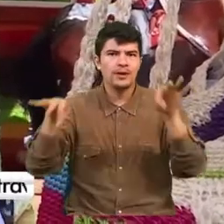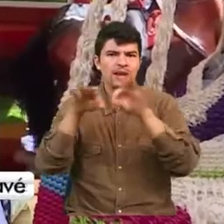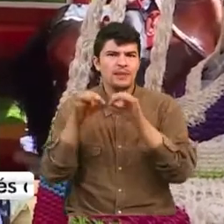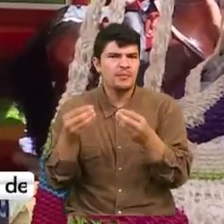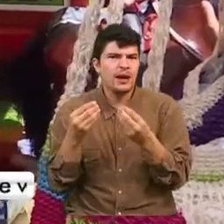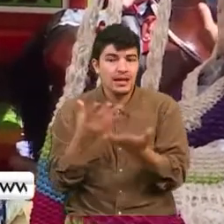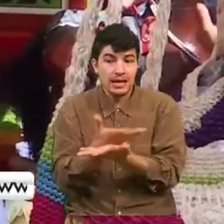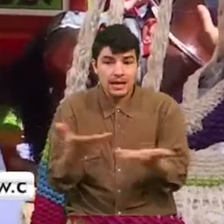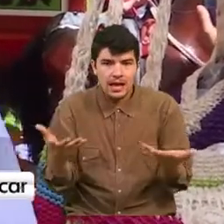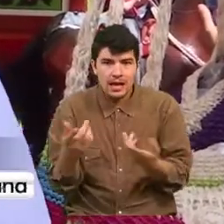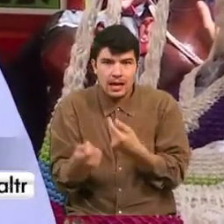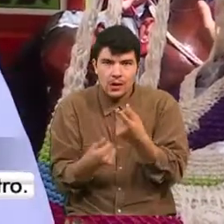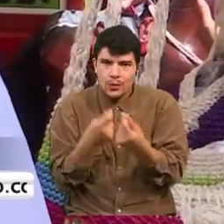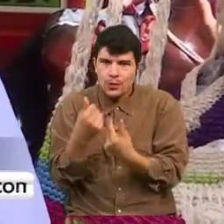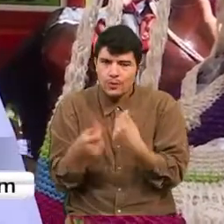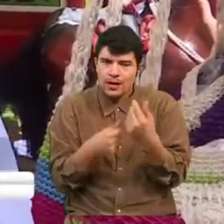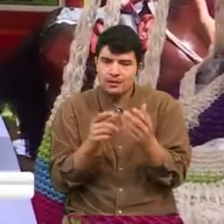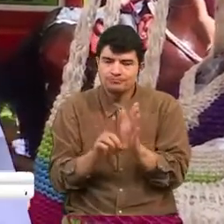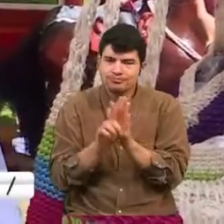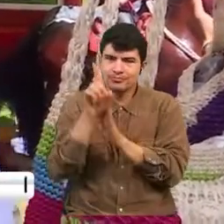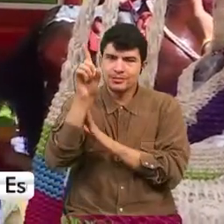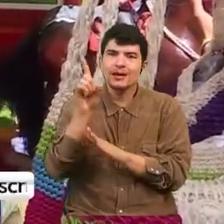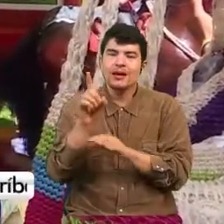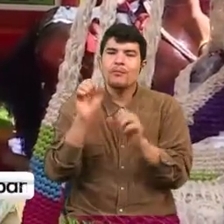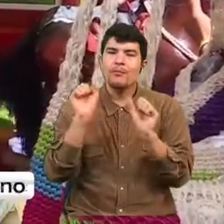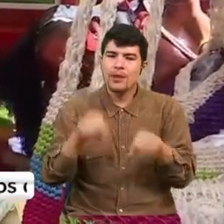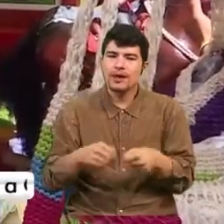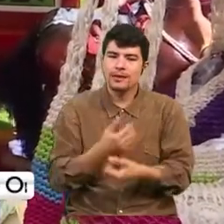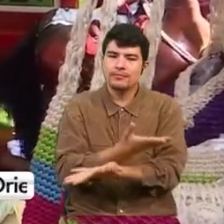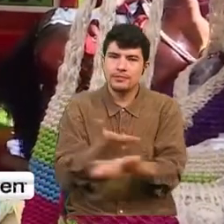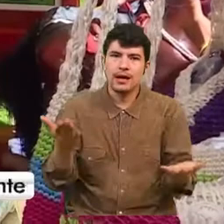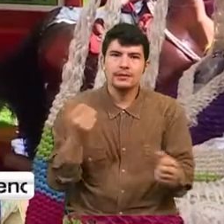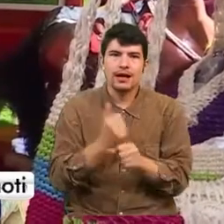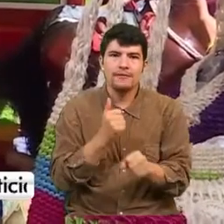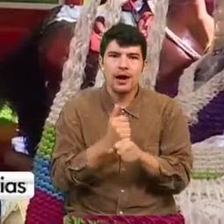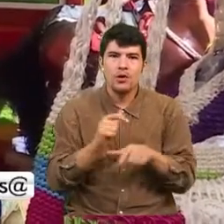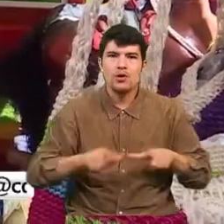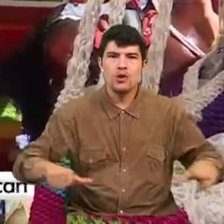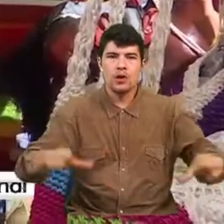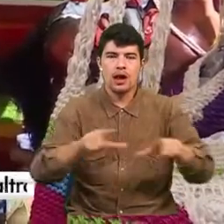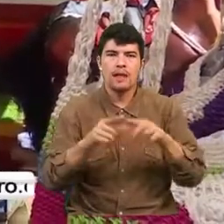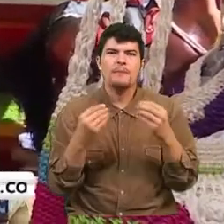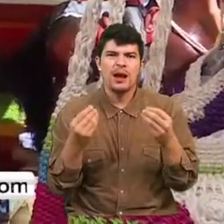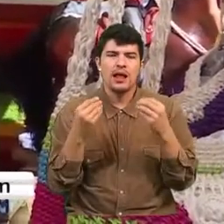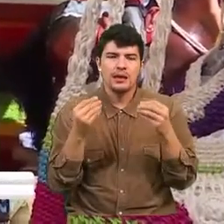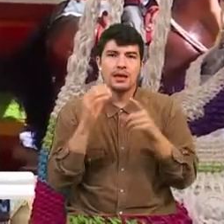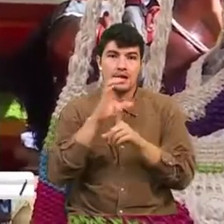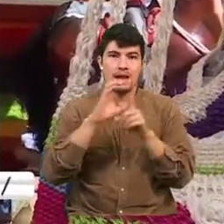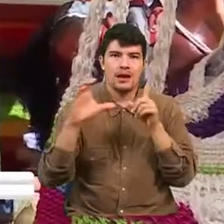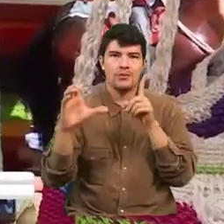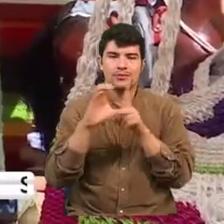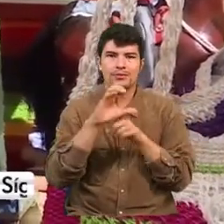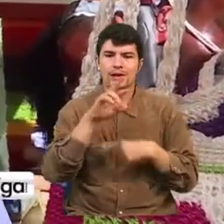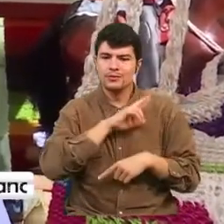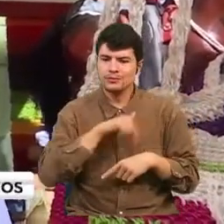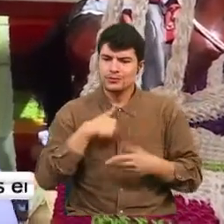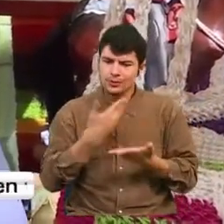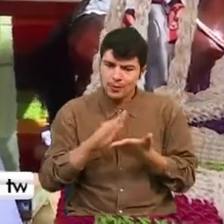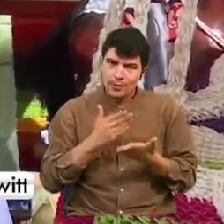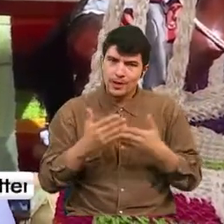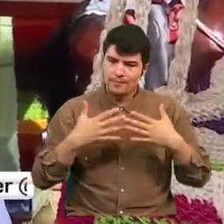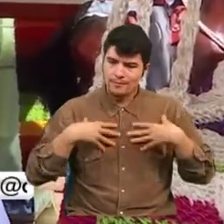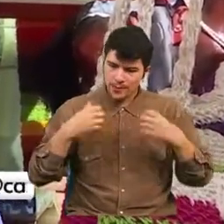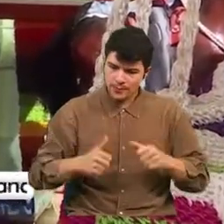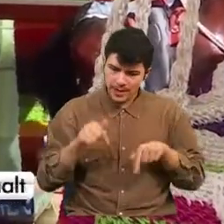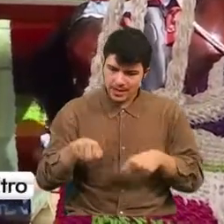permitir que esta economía se dinamice, que genera empleo local, pero adicional a ello es para generar la cultura de que compremos lo propio, compremos